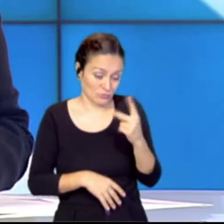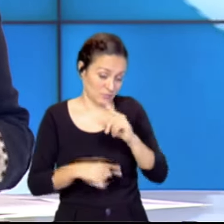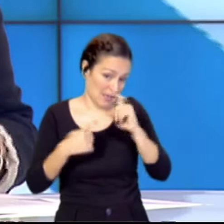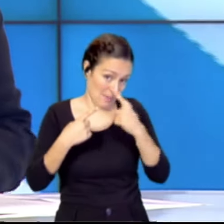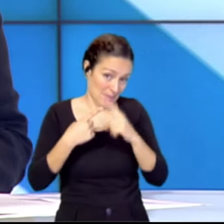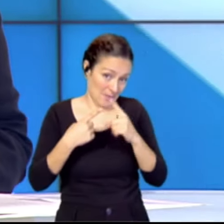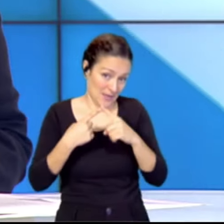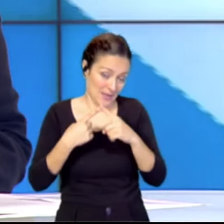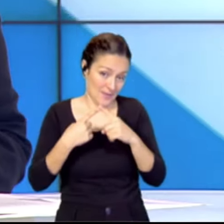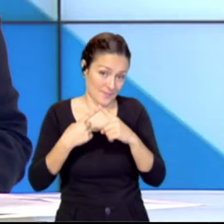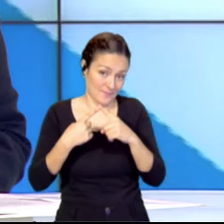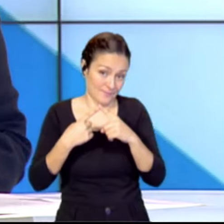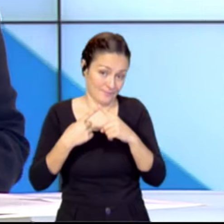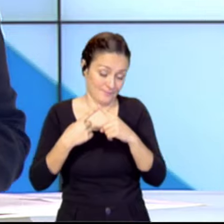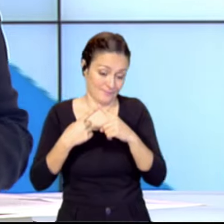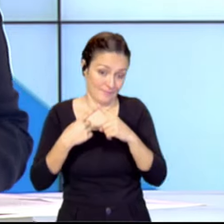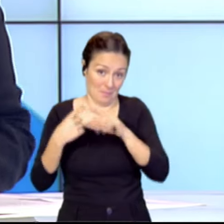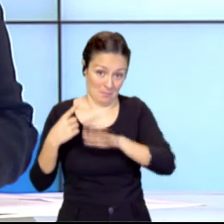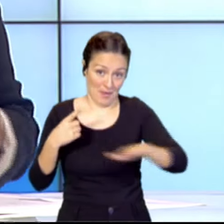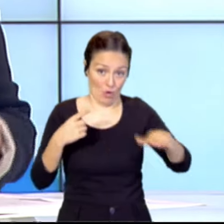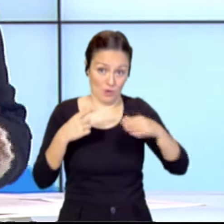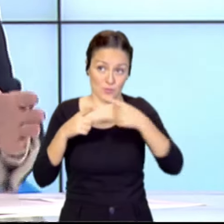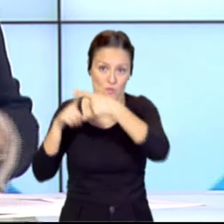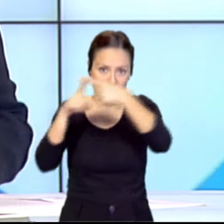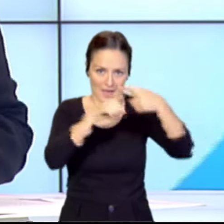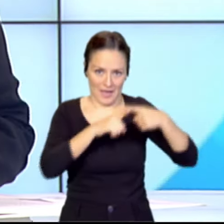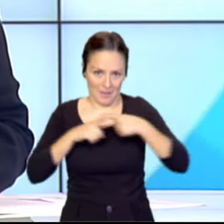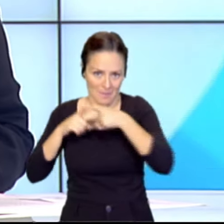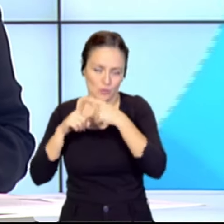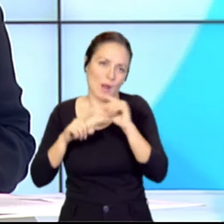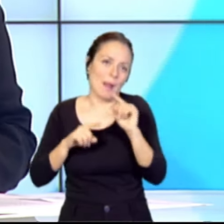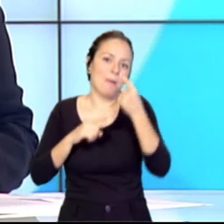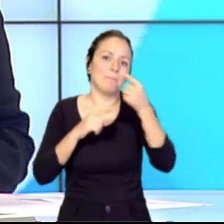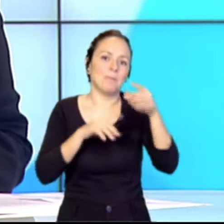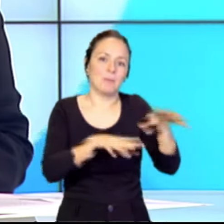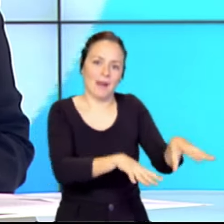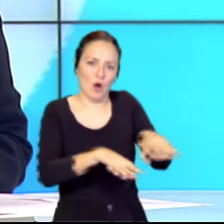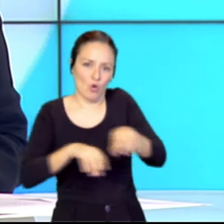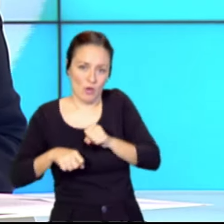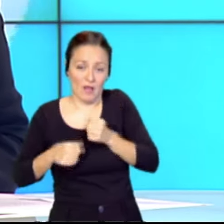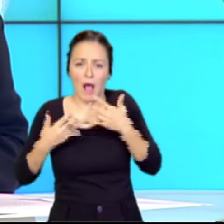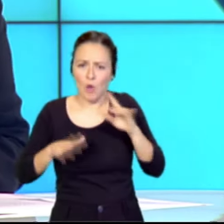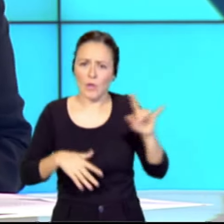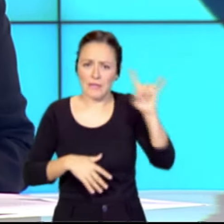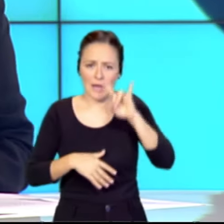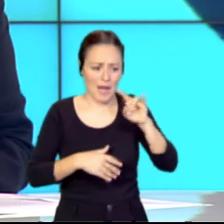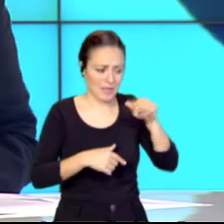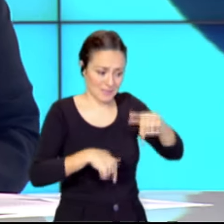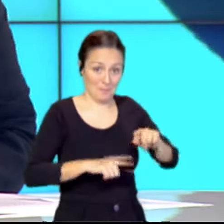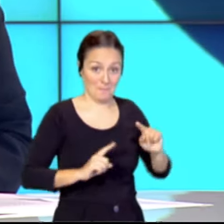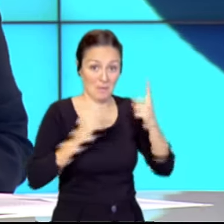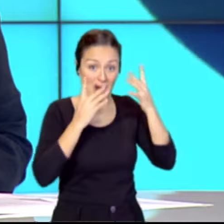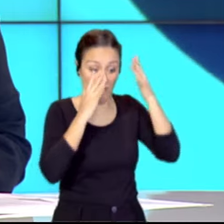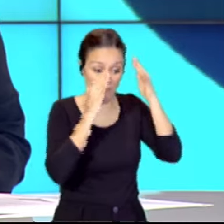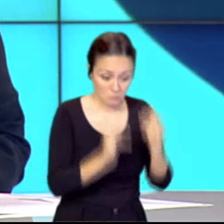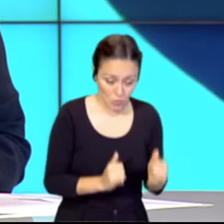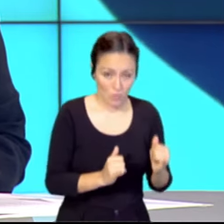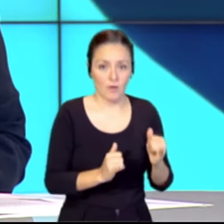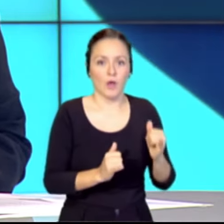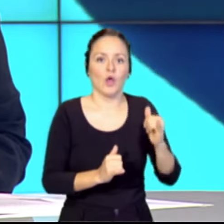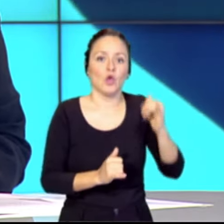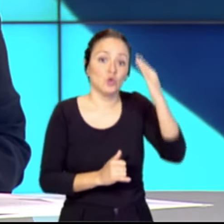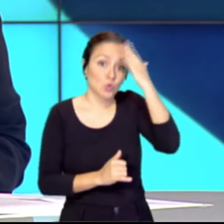ese reparto eh se hiciera Esa primera acogida aunque le hiciera Canarias de pasar a la tutela eh provisionalmente